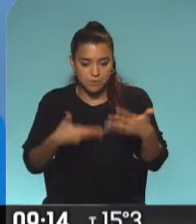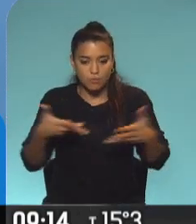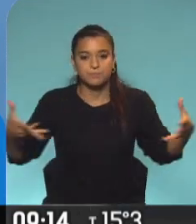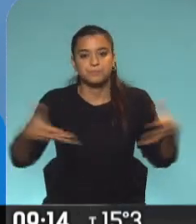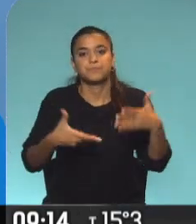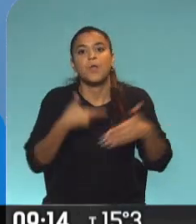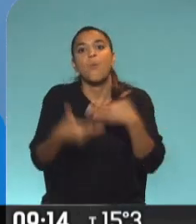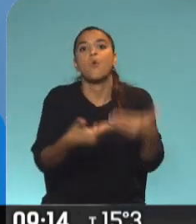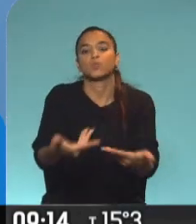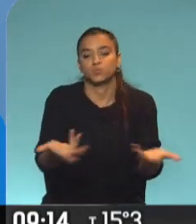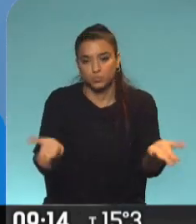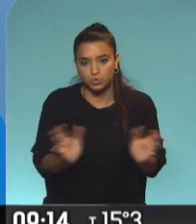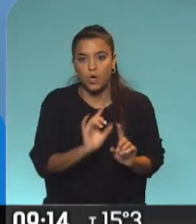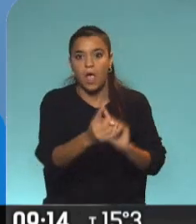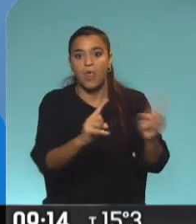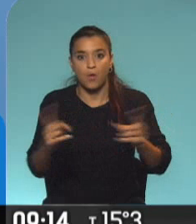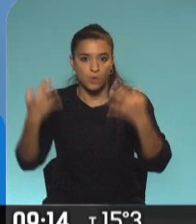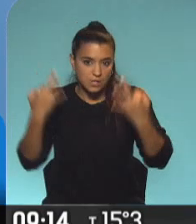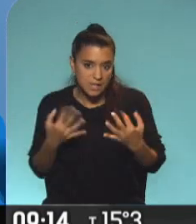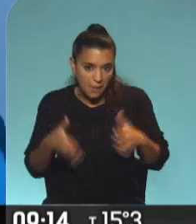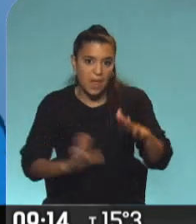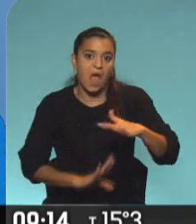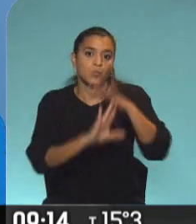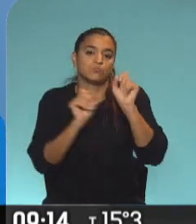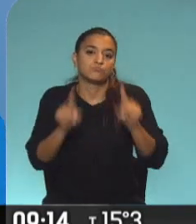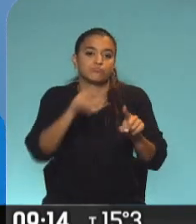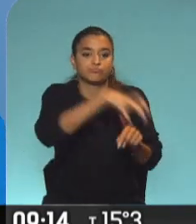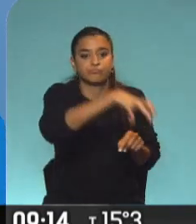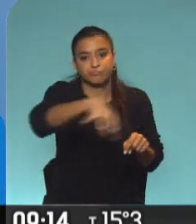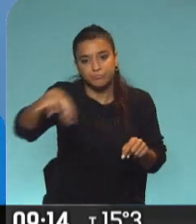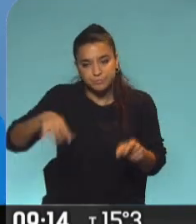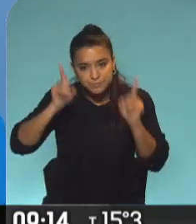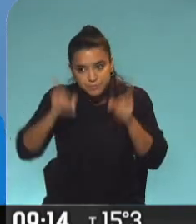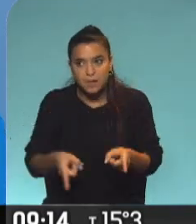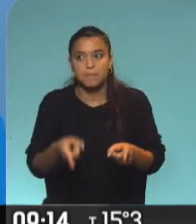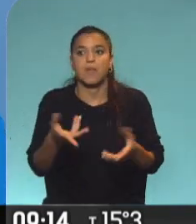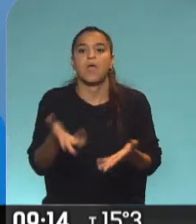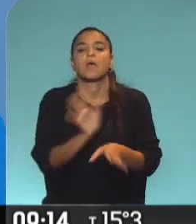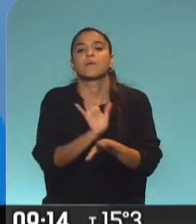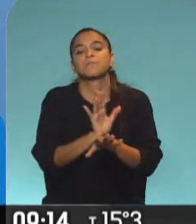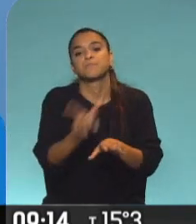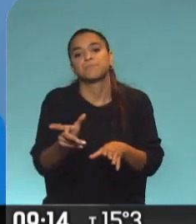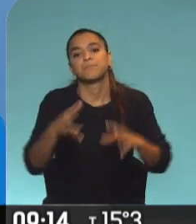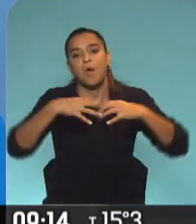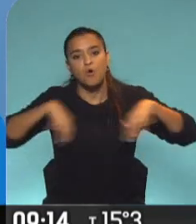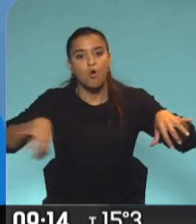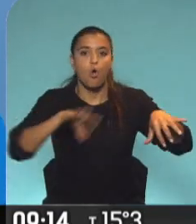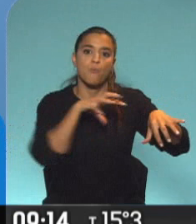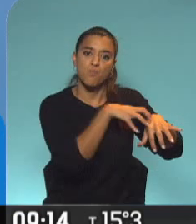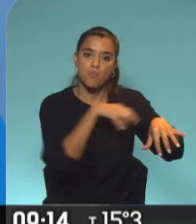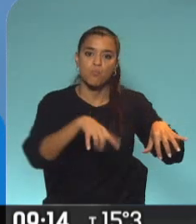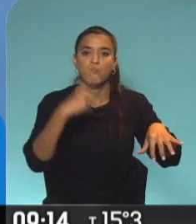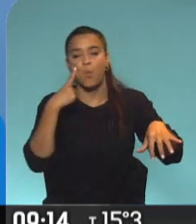los indicadores en cada una de las localidades por parte de las autoridades jurisdiccionales, y desagregado a comuna y desagregado